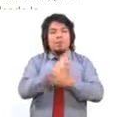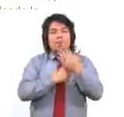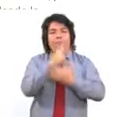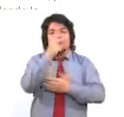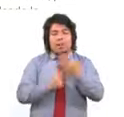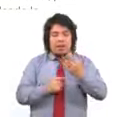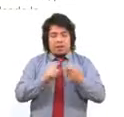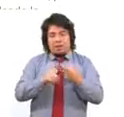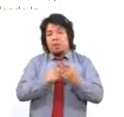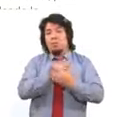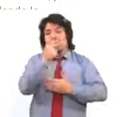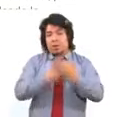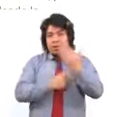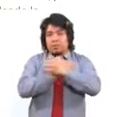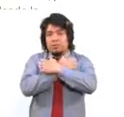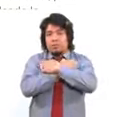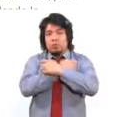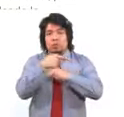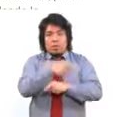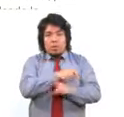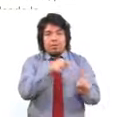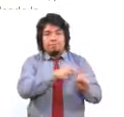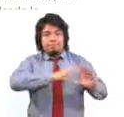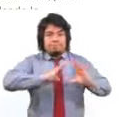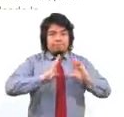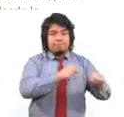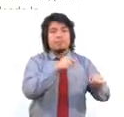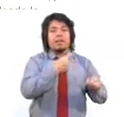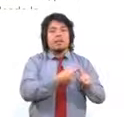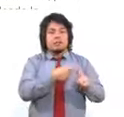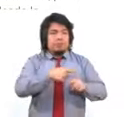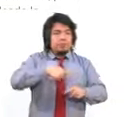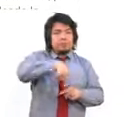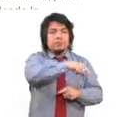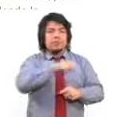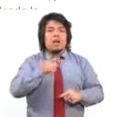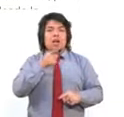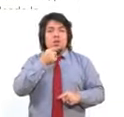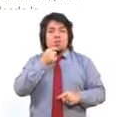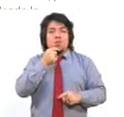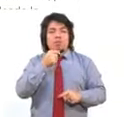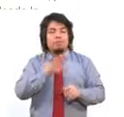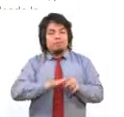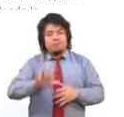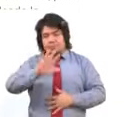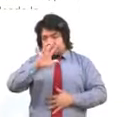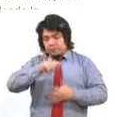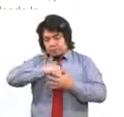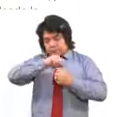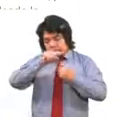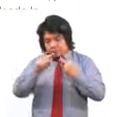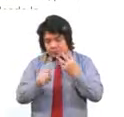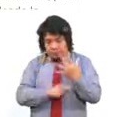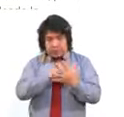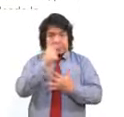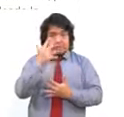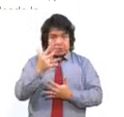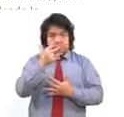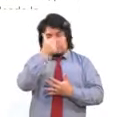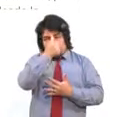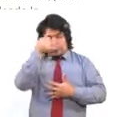estudio en la formación policial. De esta manera, se concluyó el análisis de los 5 principales programas de estudio en las etapas